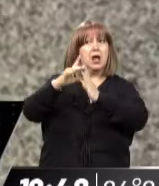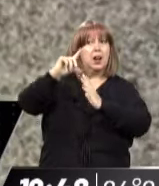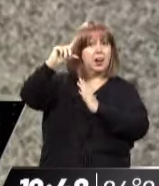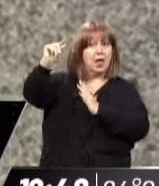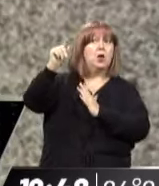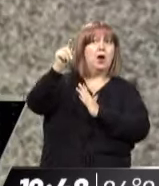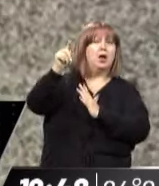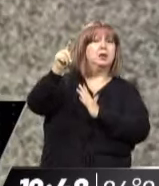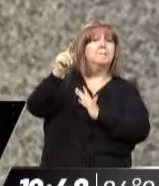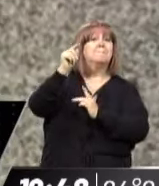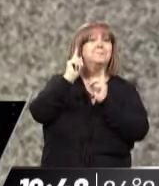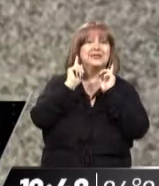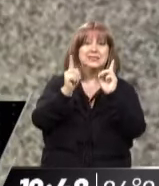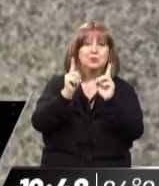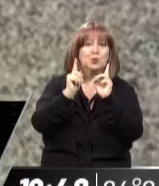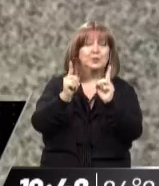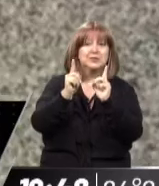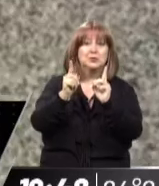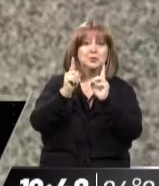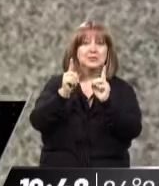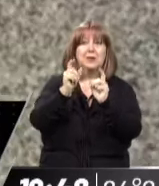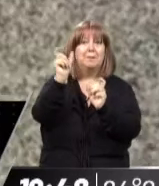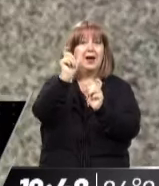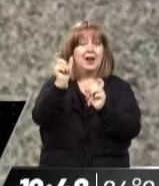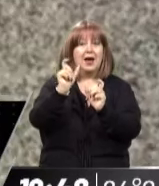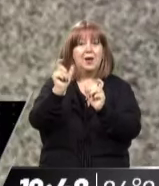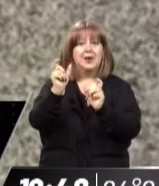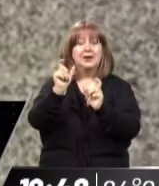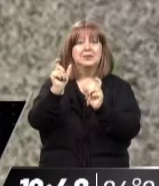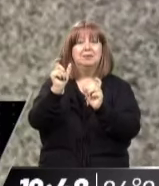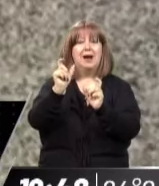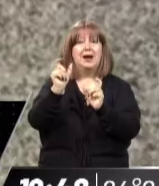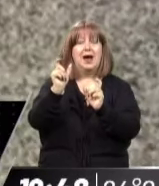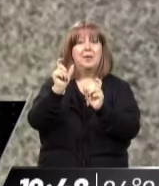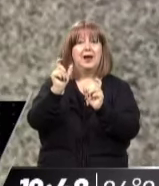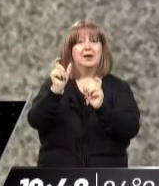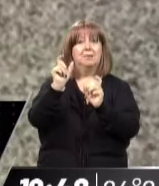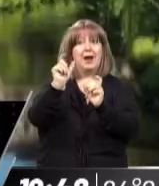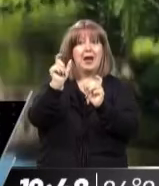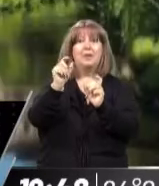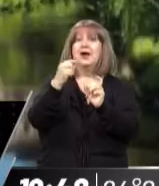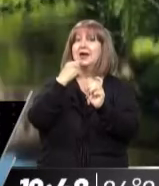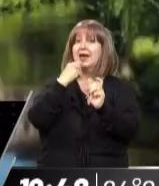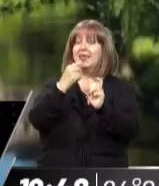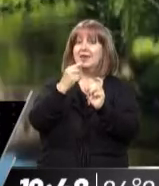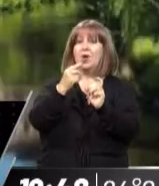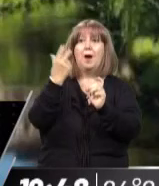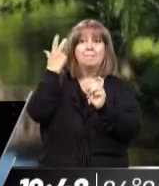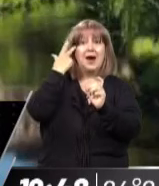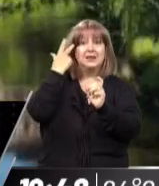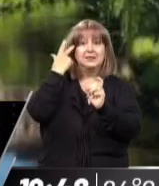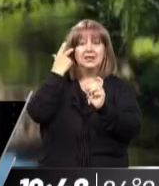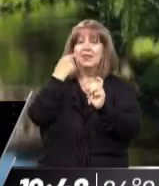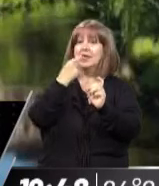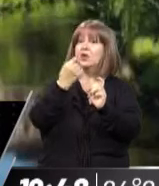esto se agregó una que podría parecer una broma pero no porque la evidencia existe dice la frase que dijo Messi está